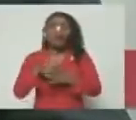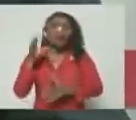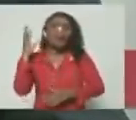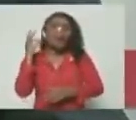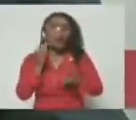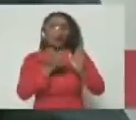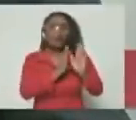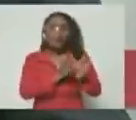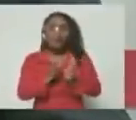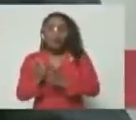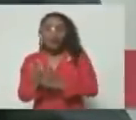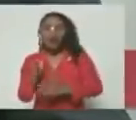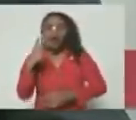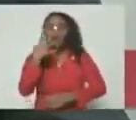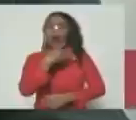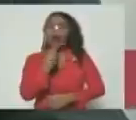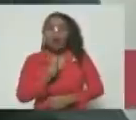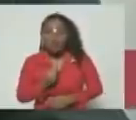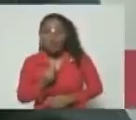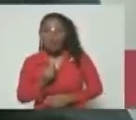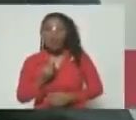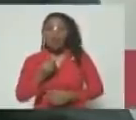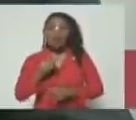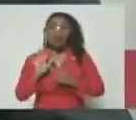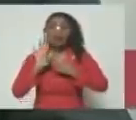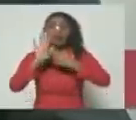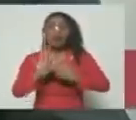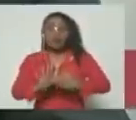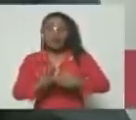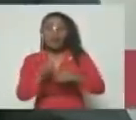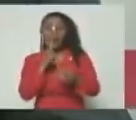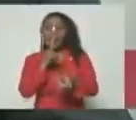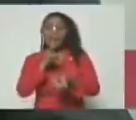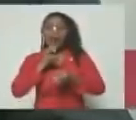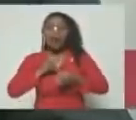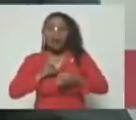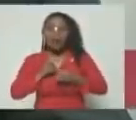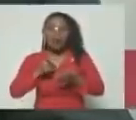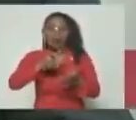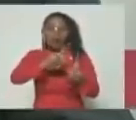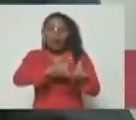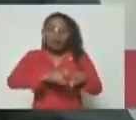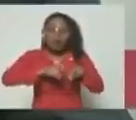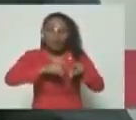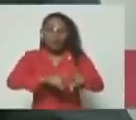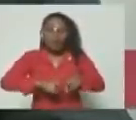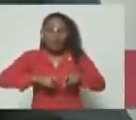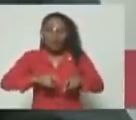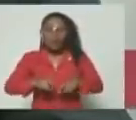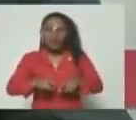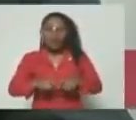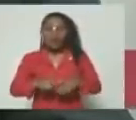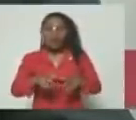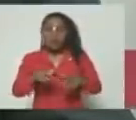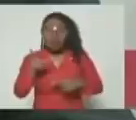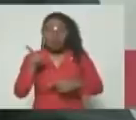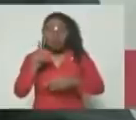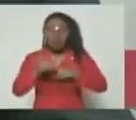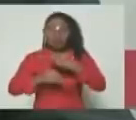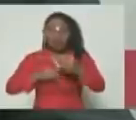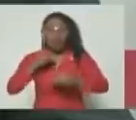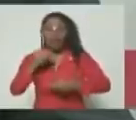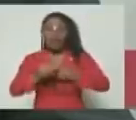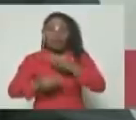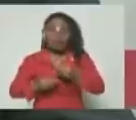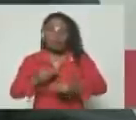organizados, con los jóvenes, con los representantes de la banca, con las campesinas y campesinos. Fue